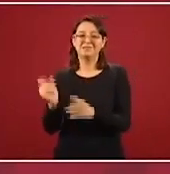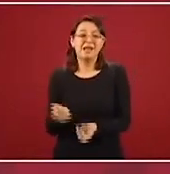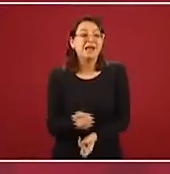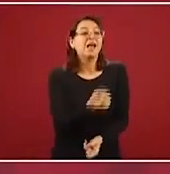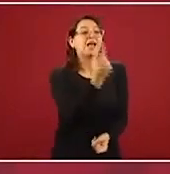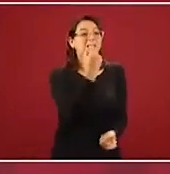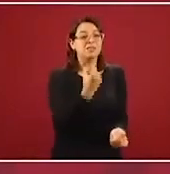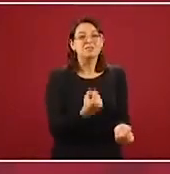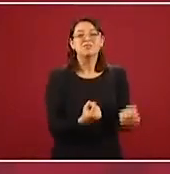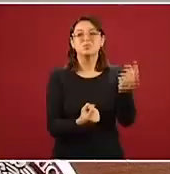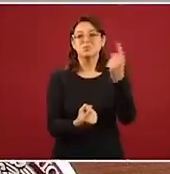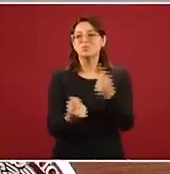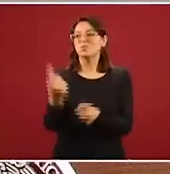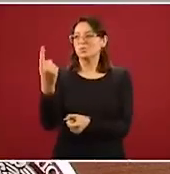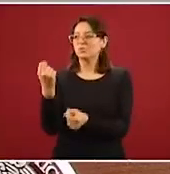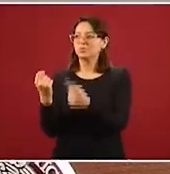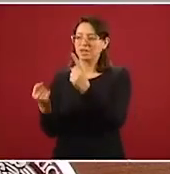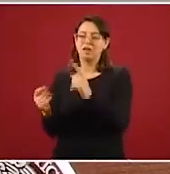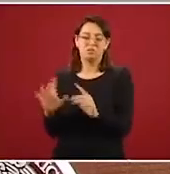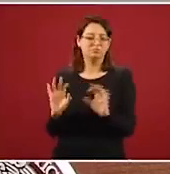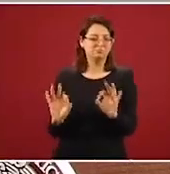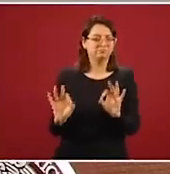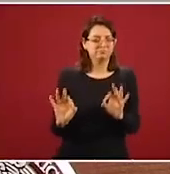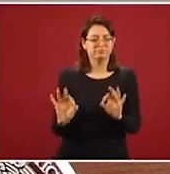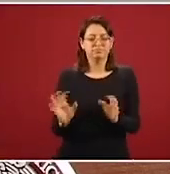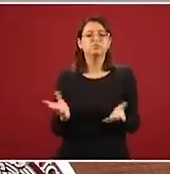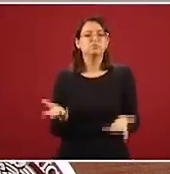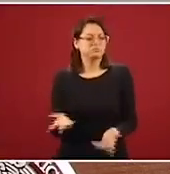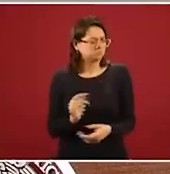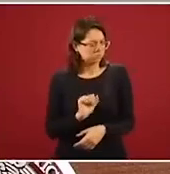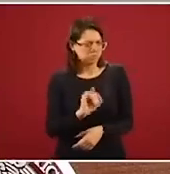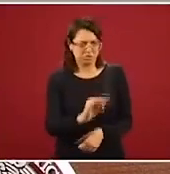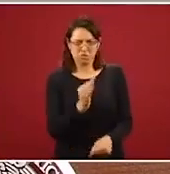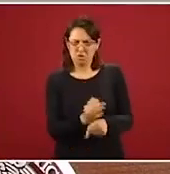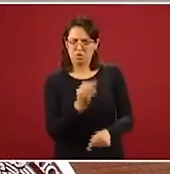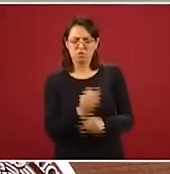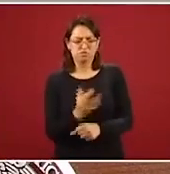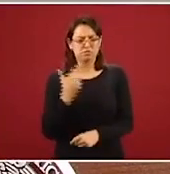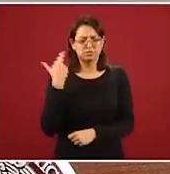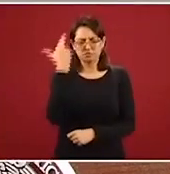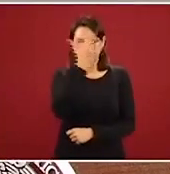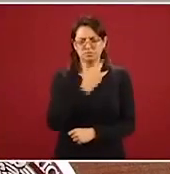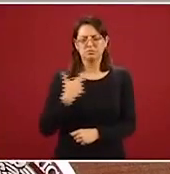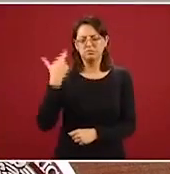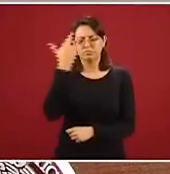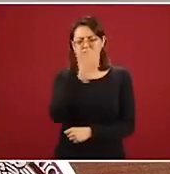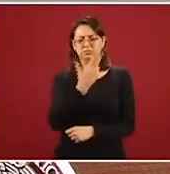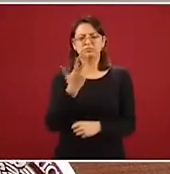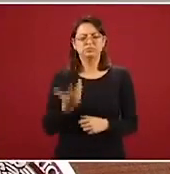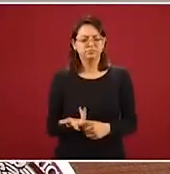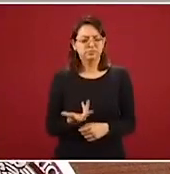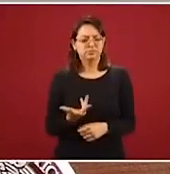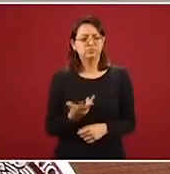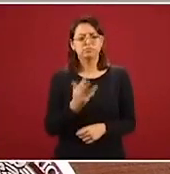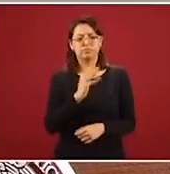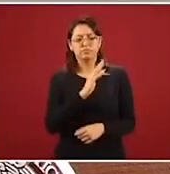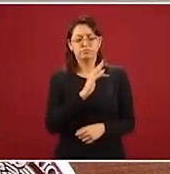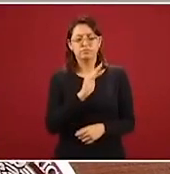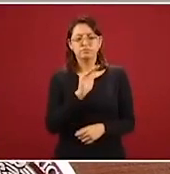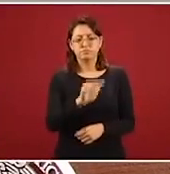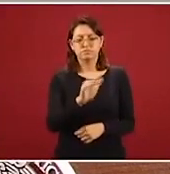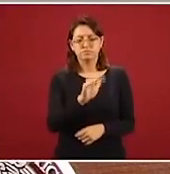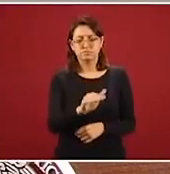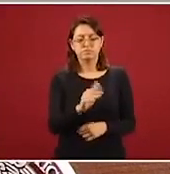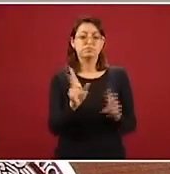Desde luego que hoy mismo vamos a revisar el caso. Son, y si me lo permiten, es